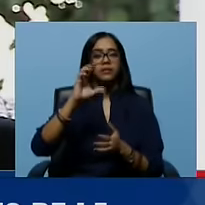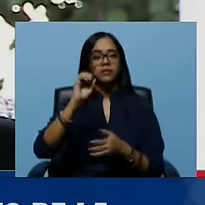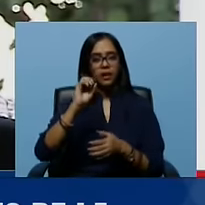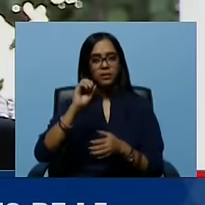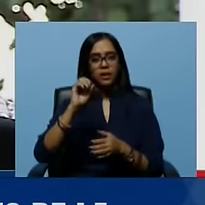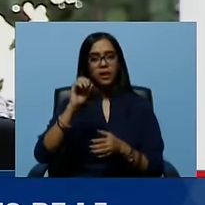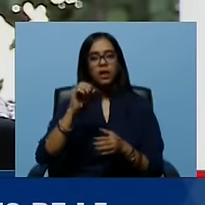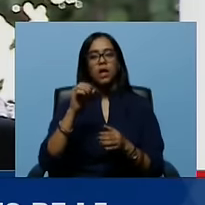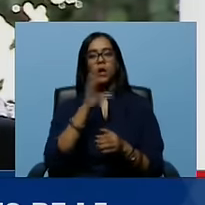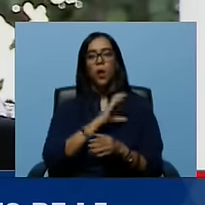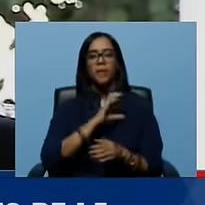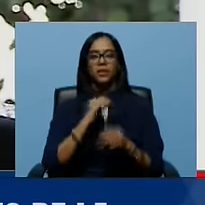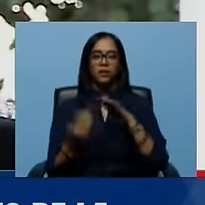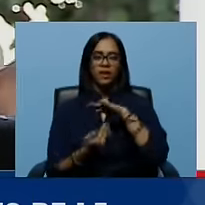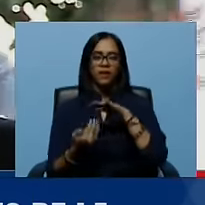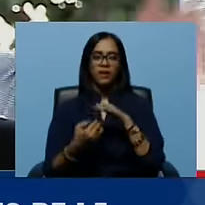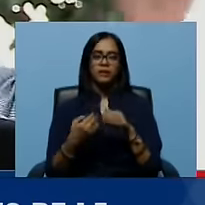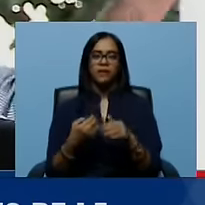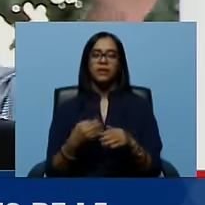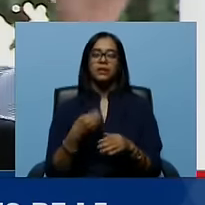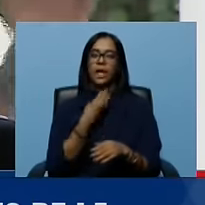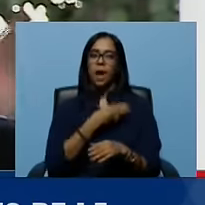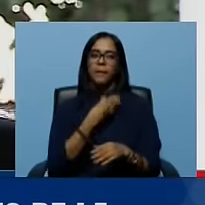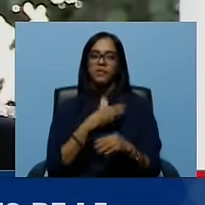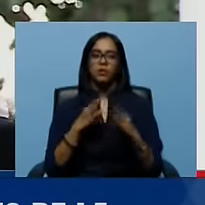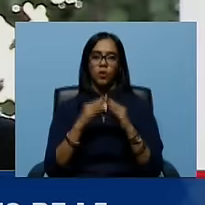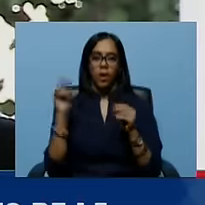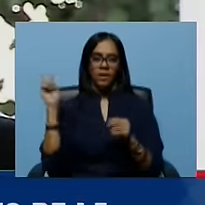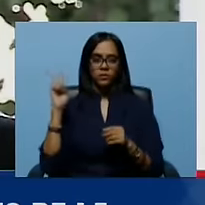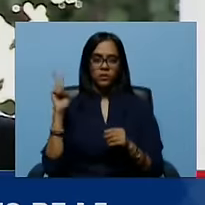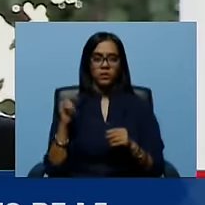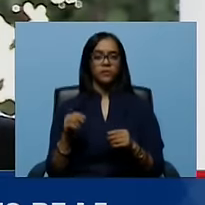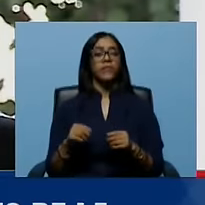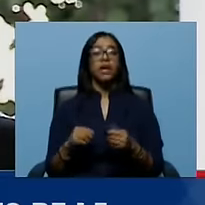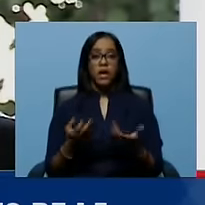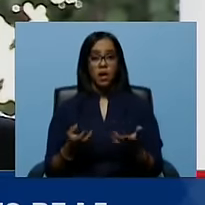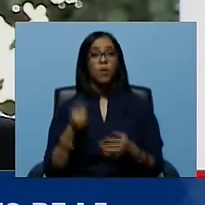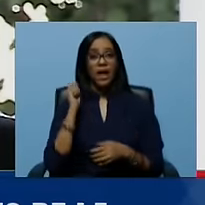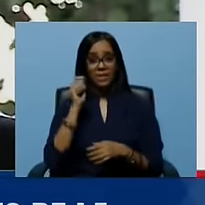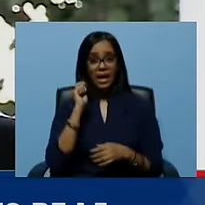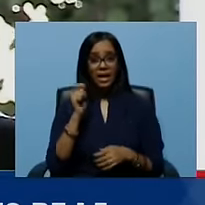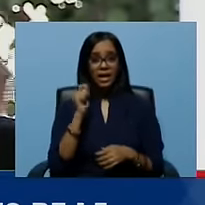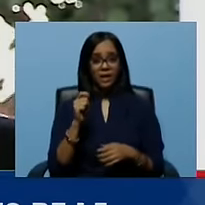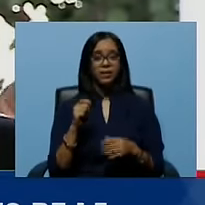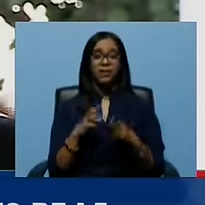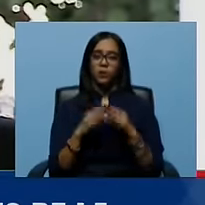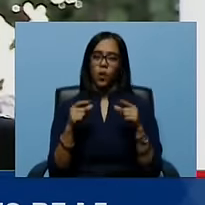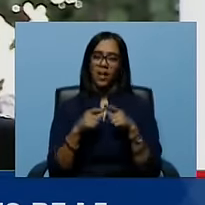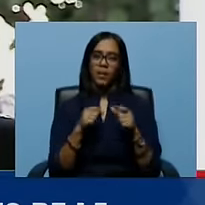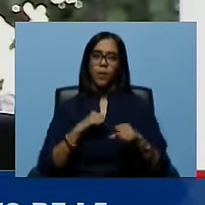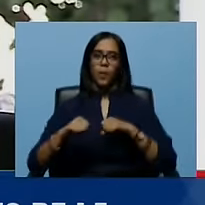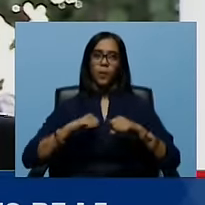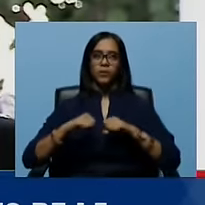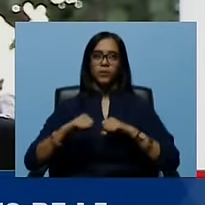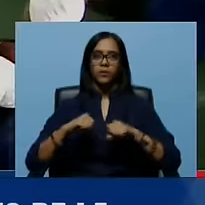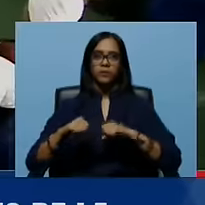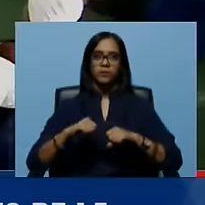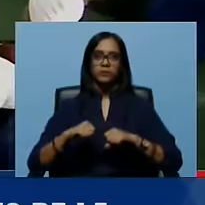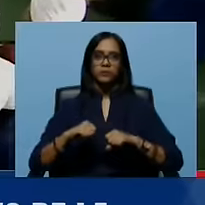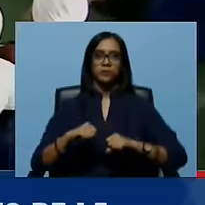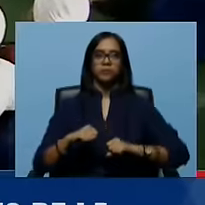4.530 comités de base de la gran misión a lo largo y ancho del país. Es una gran tarea de todos los equipos promotores.